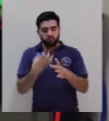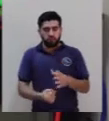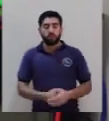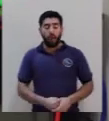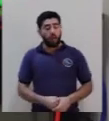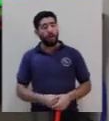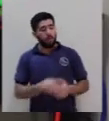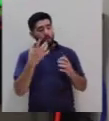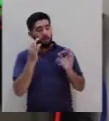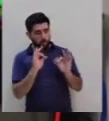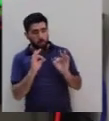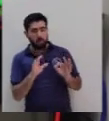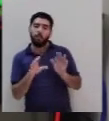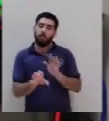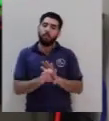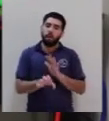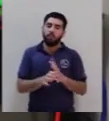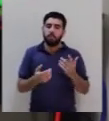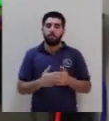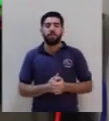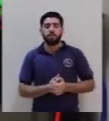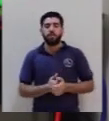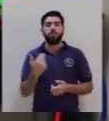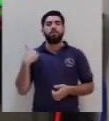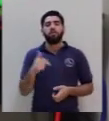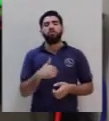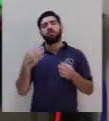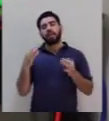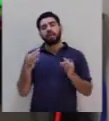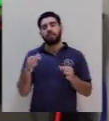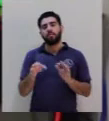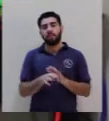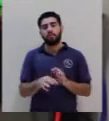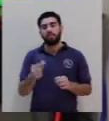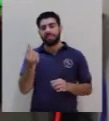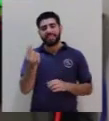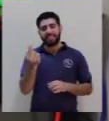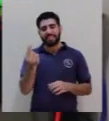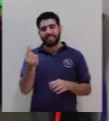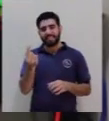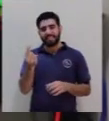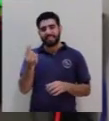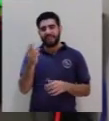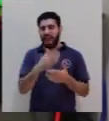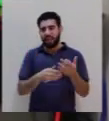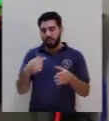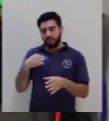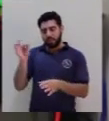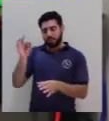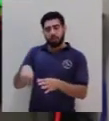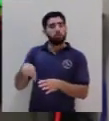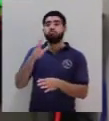excelente, profe. ¿Y qué pasa si, supongamos, intentamos usar un tipo de semilla que no se pueda sembrar aquí? La